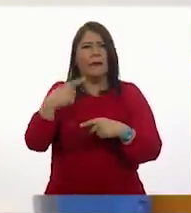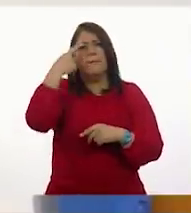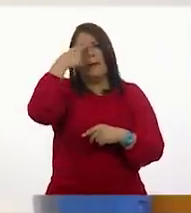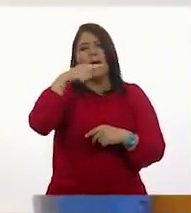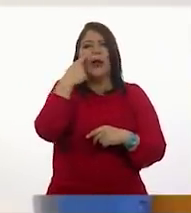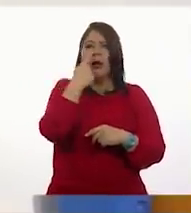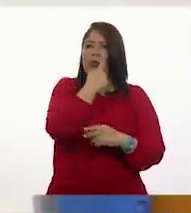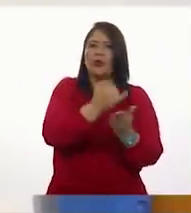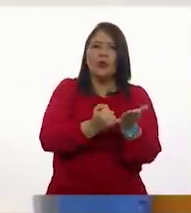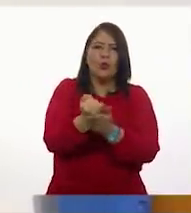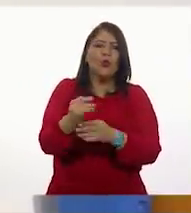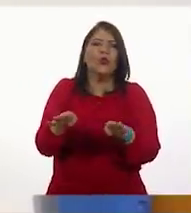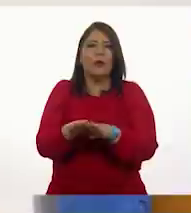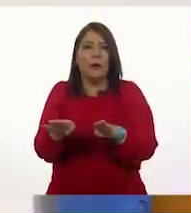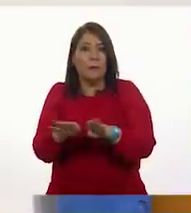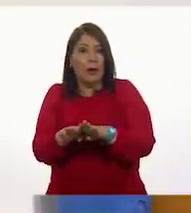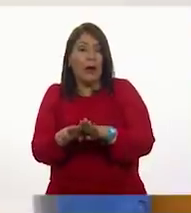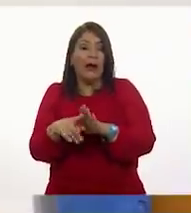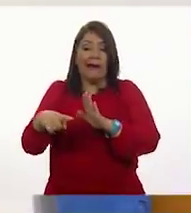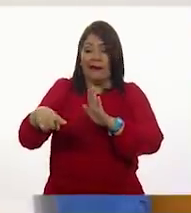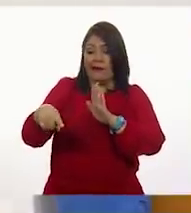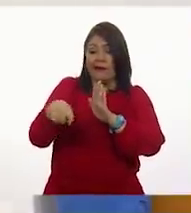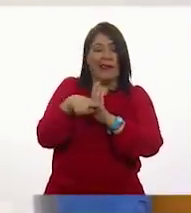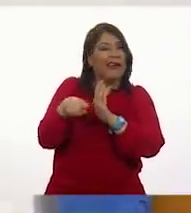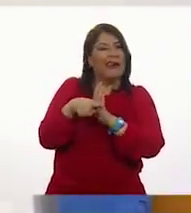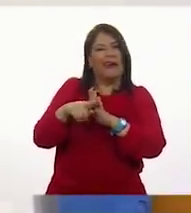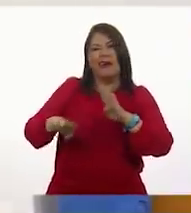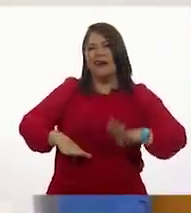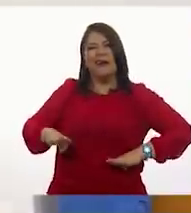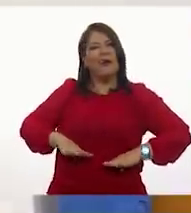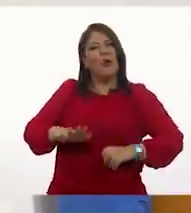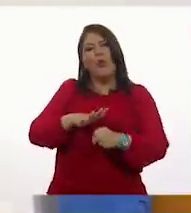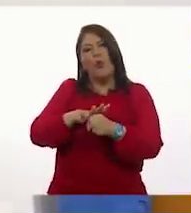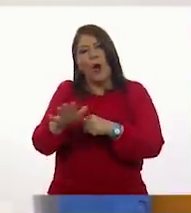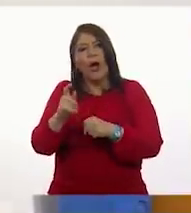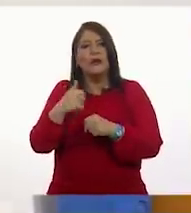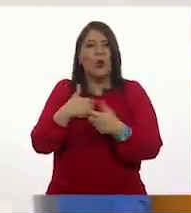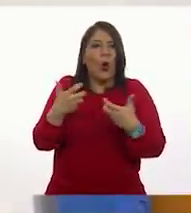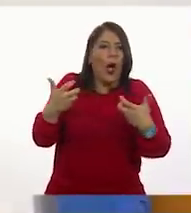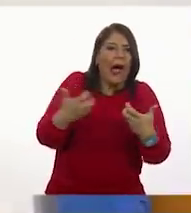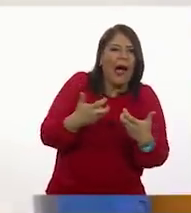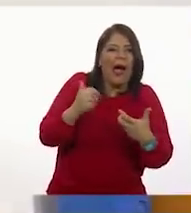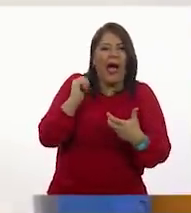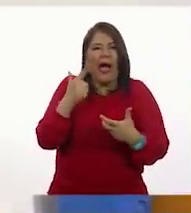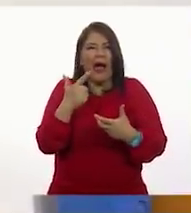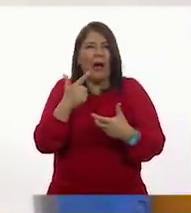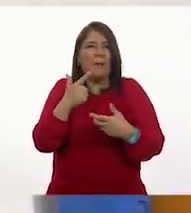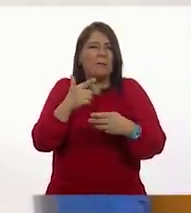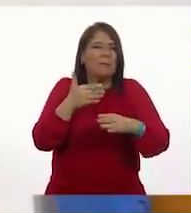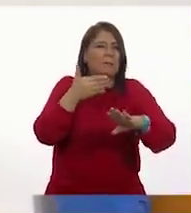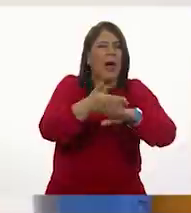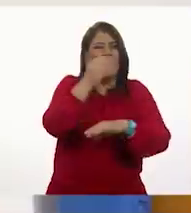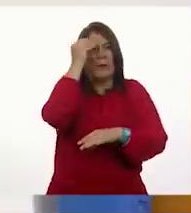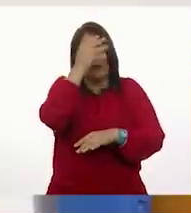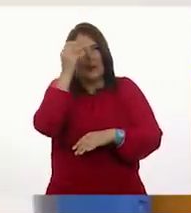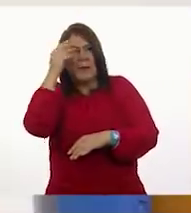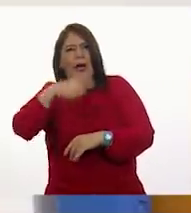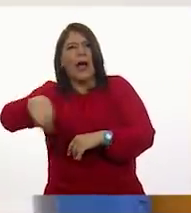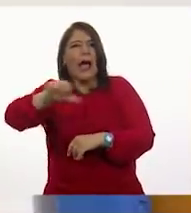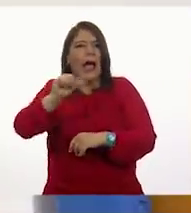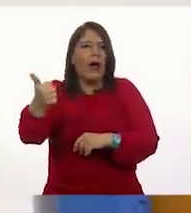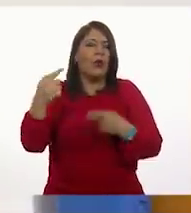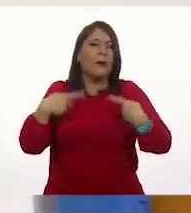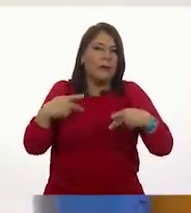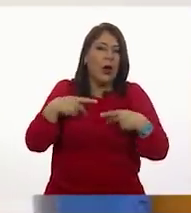una decisión, y que los impactos negativos son acciones negativas o dañinas que pueden ocurrir ya sea a nosotras o